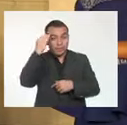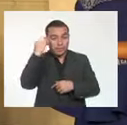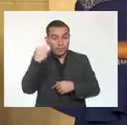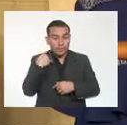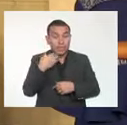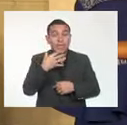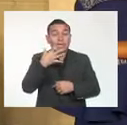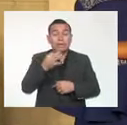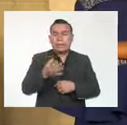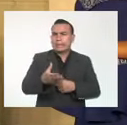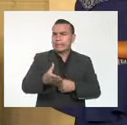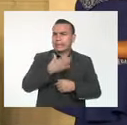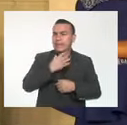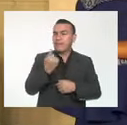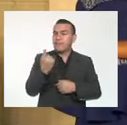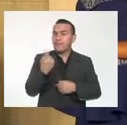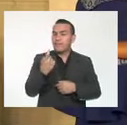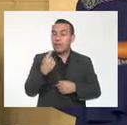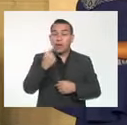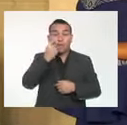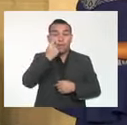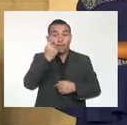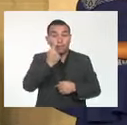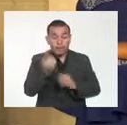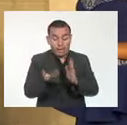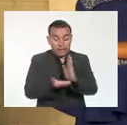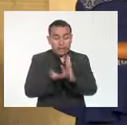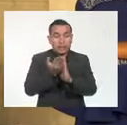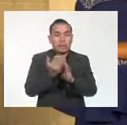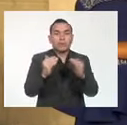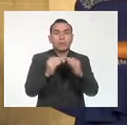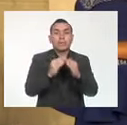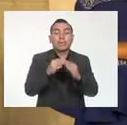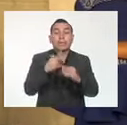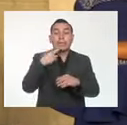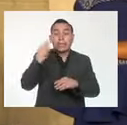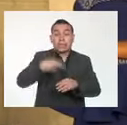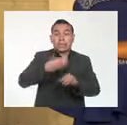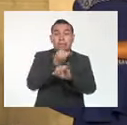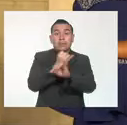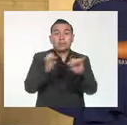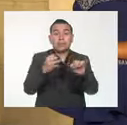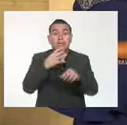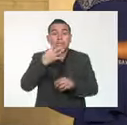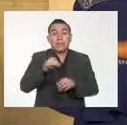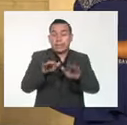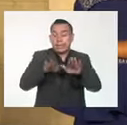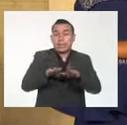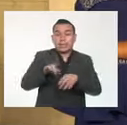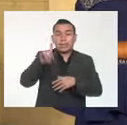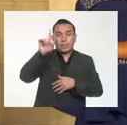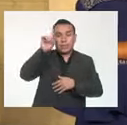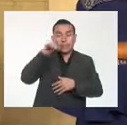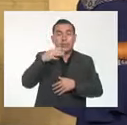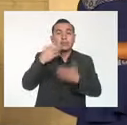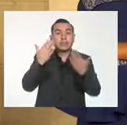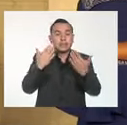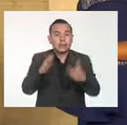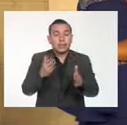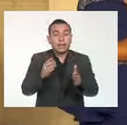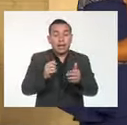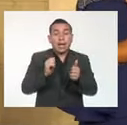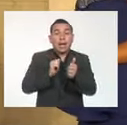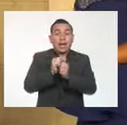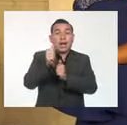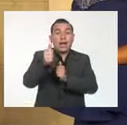Falta mucho por hacer. La búsqueda del desarrollo de la independencia real es permanente, pero gracias a Dios, hemos estado avanzando